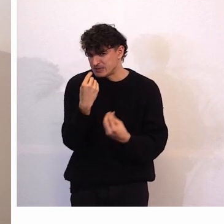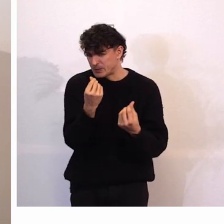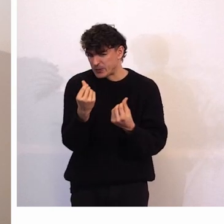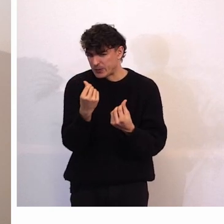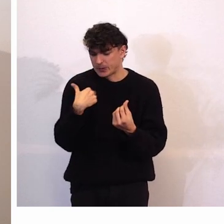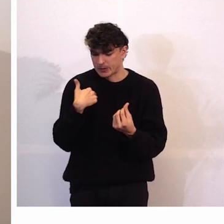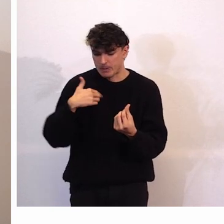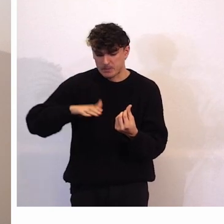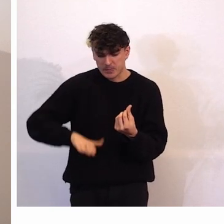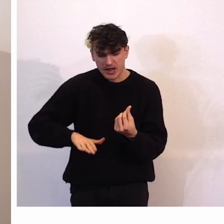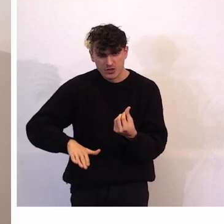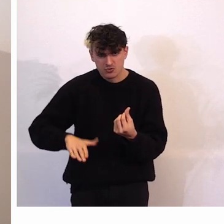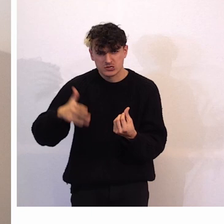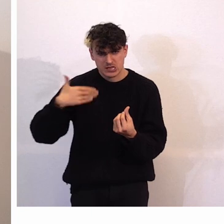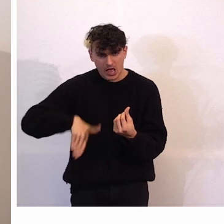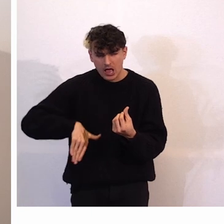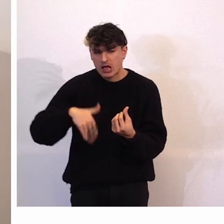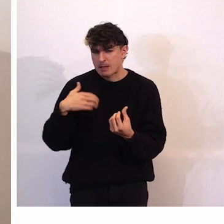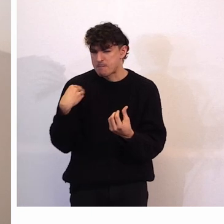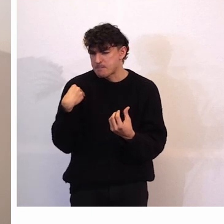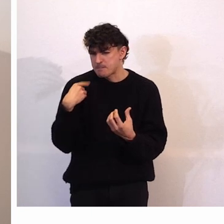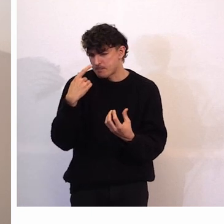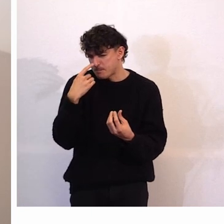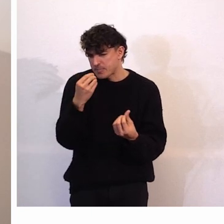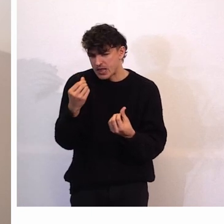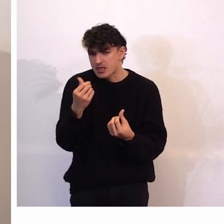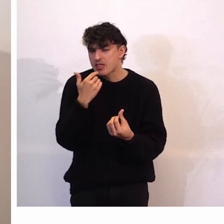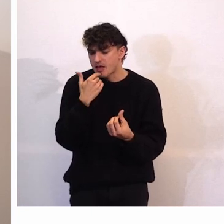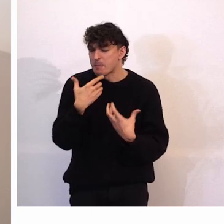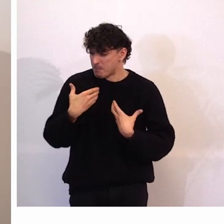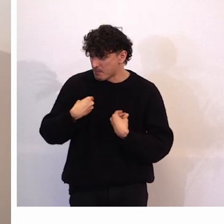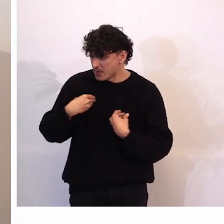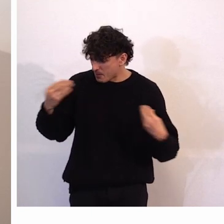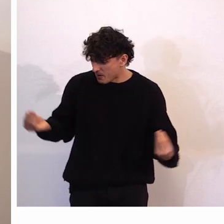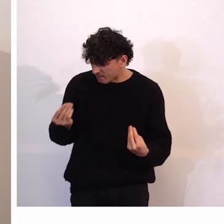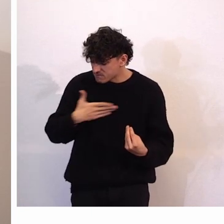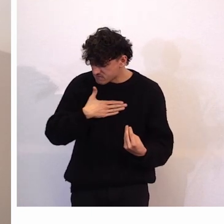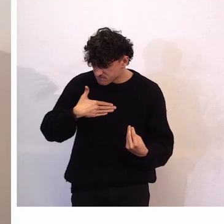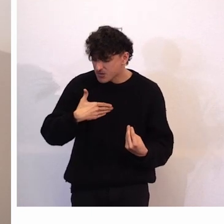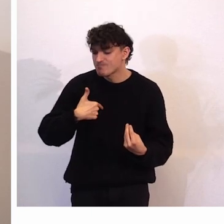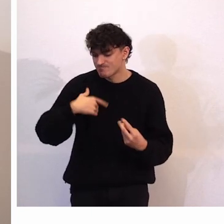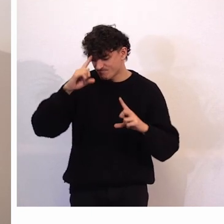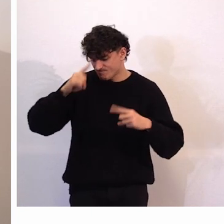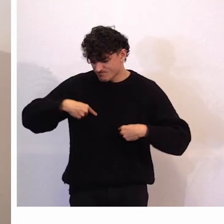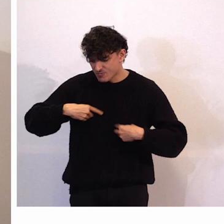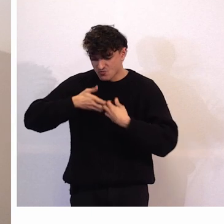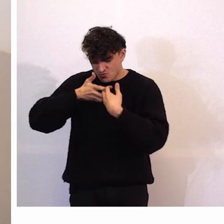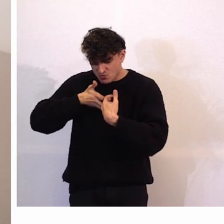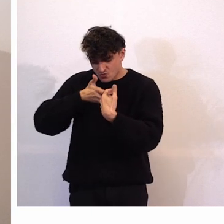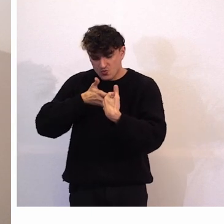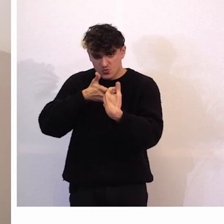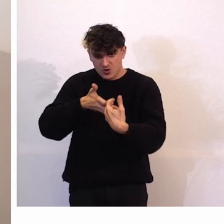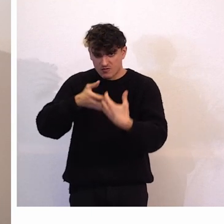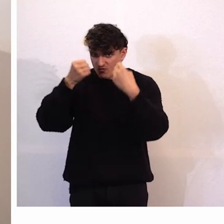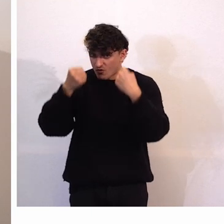bien pequeño que si quería que mi vida mejorara, iba a tener que luchar con todas mis